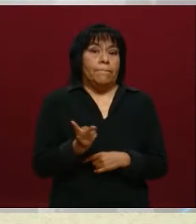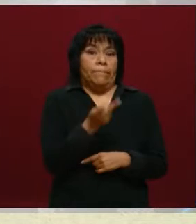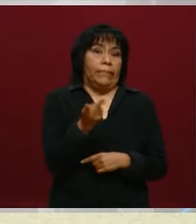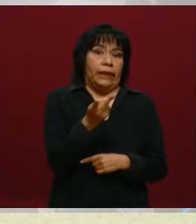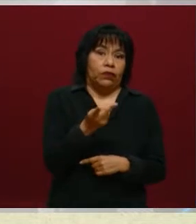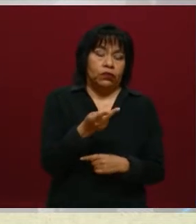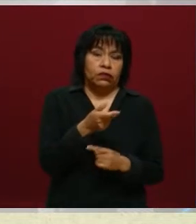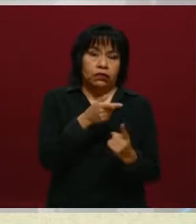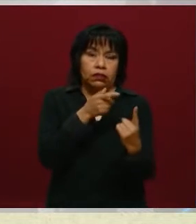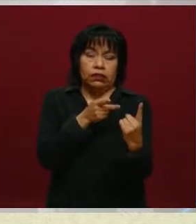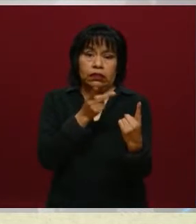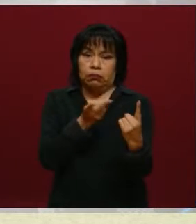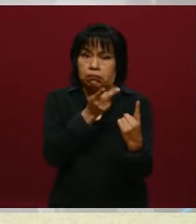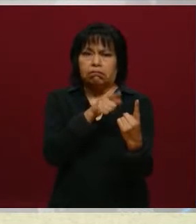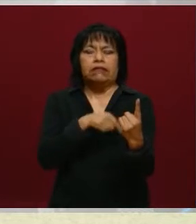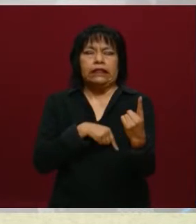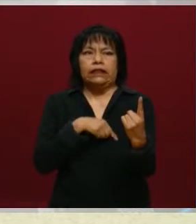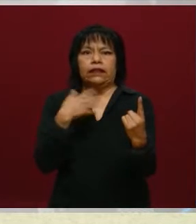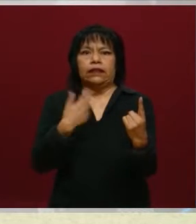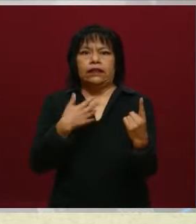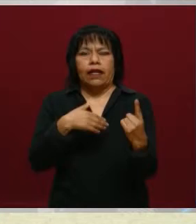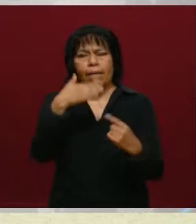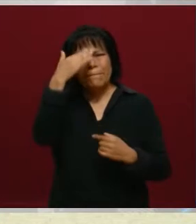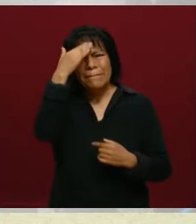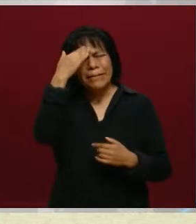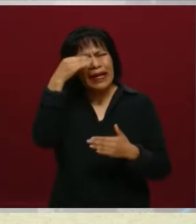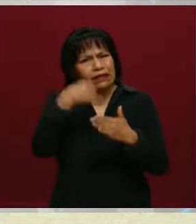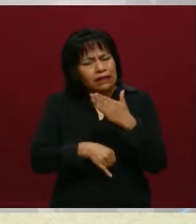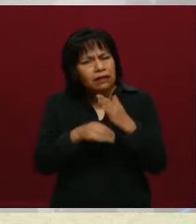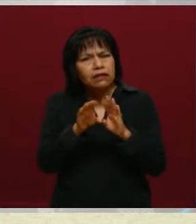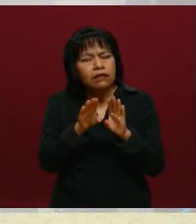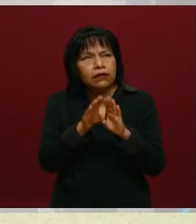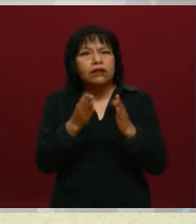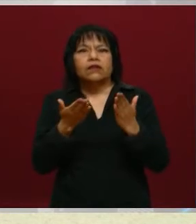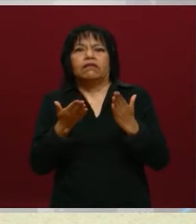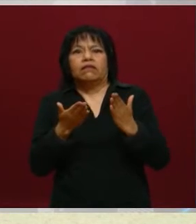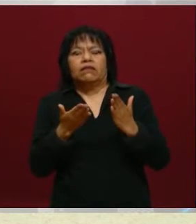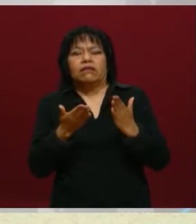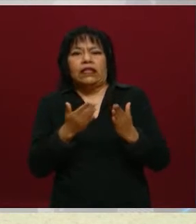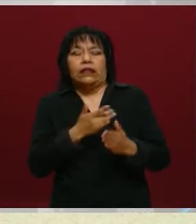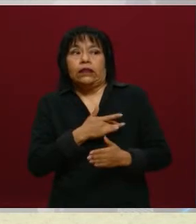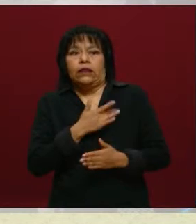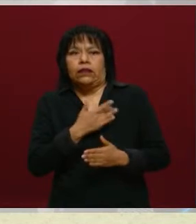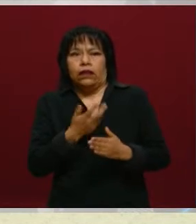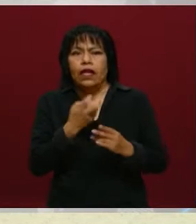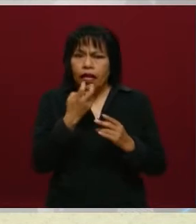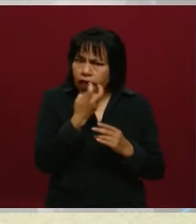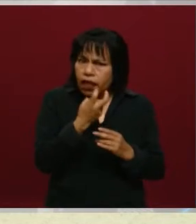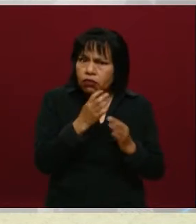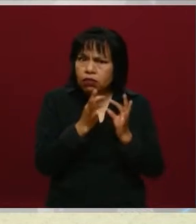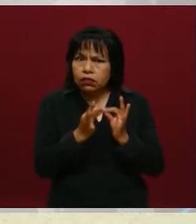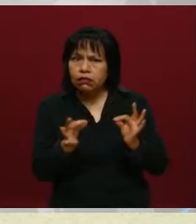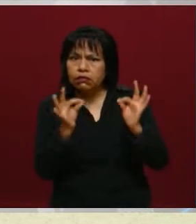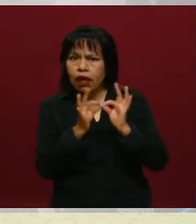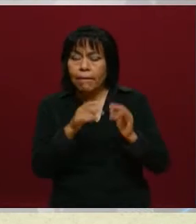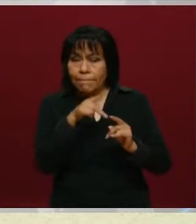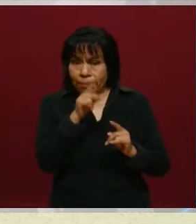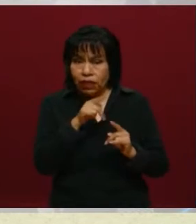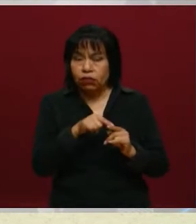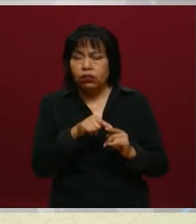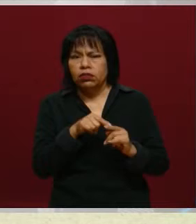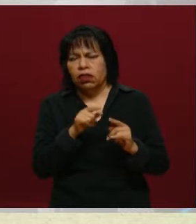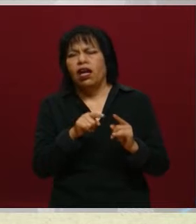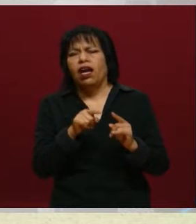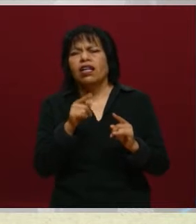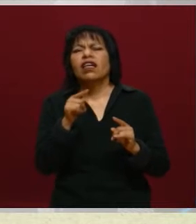que la verdad si te hacen pensar no creo que eso eso es muy importante pero bueno coral ya nos dijiste